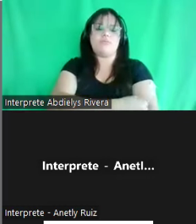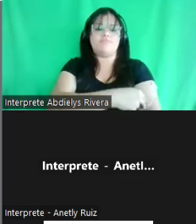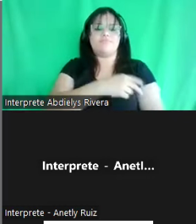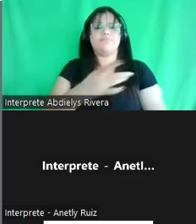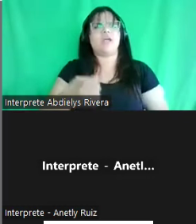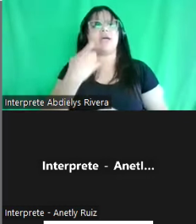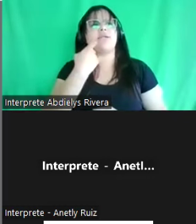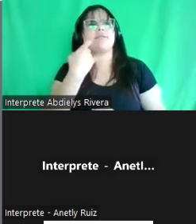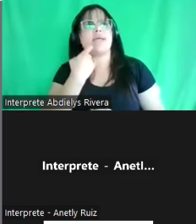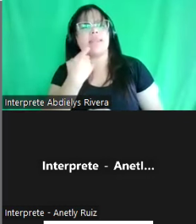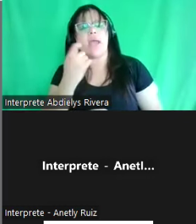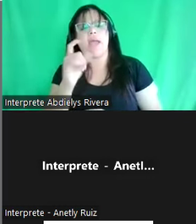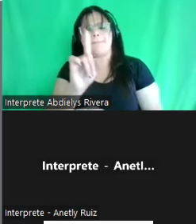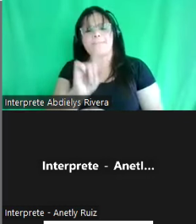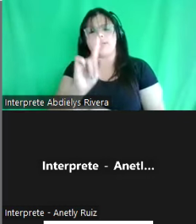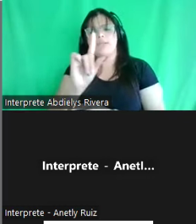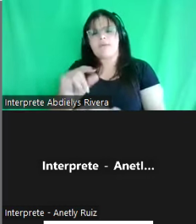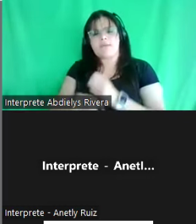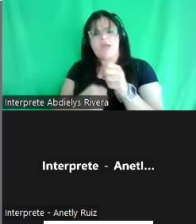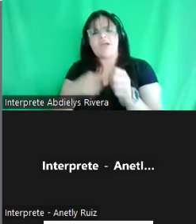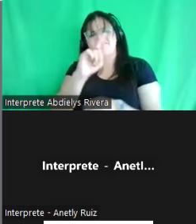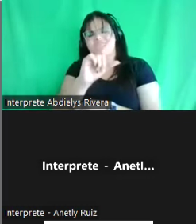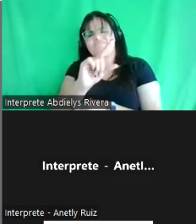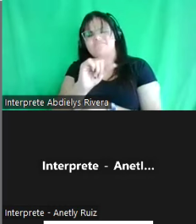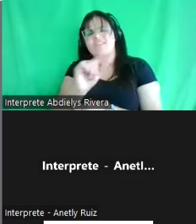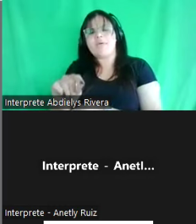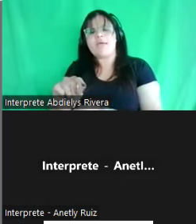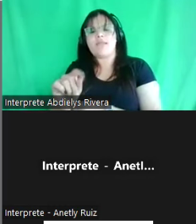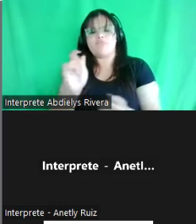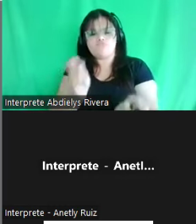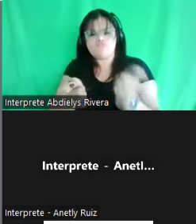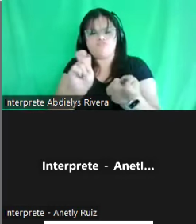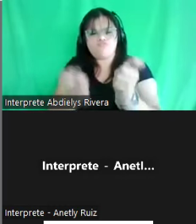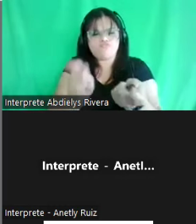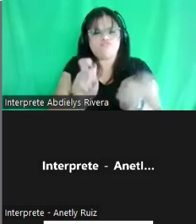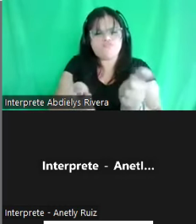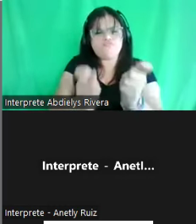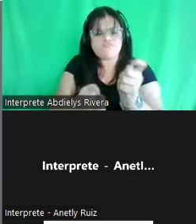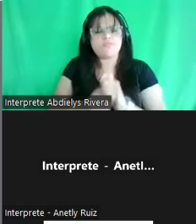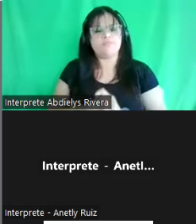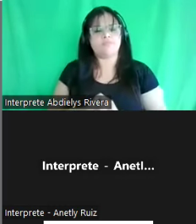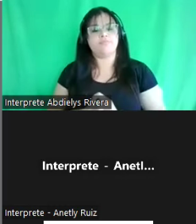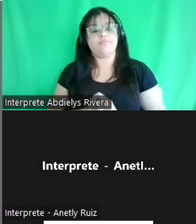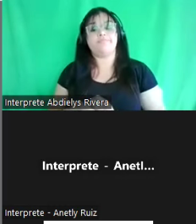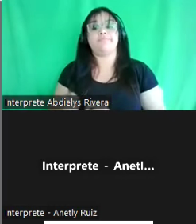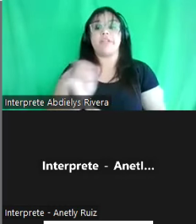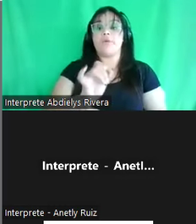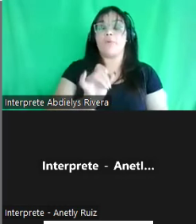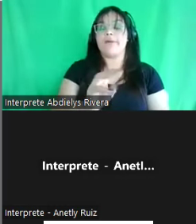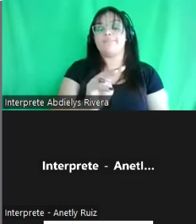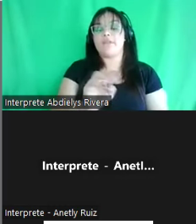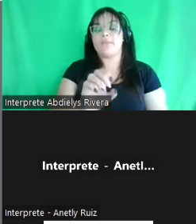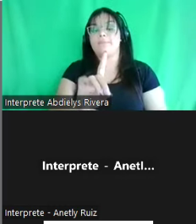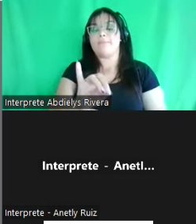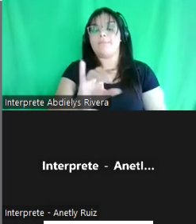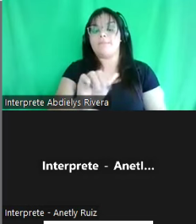actualizado en el 2020. Los centros de diálisis se regulan por Medicare. Medicare hace unas inspecciones en los centros de